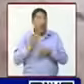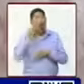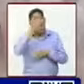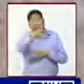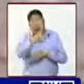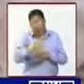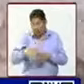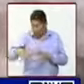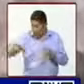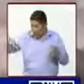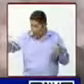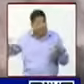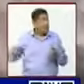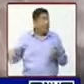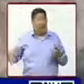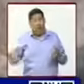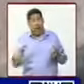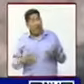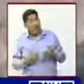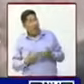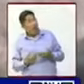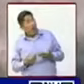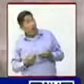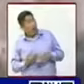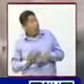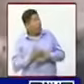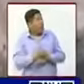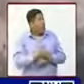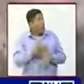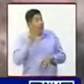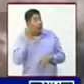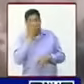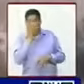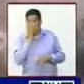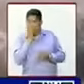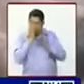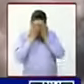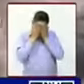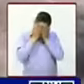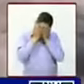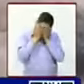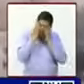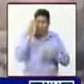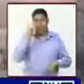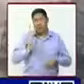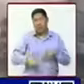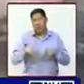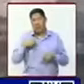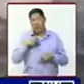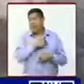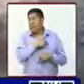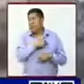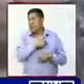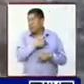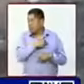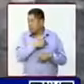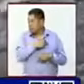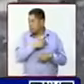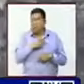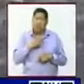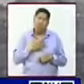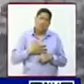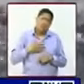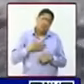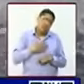lado, ¿no? Y no se puede ingresar. Como lo ven, ahorita estuvimos ingresando, pero tampoco podemos pasar, ¿no? Entonces, sería una ayuda lo más